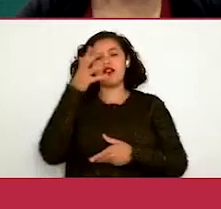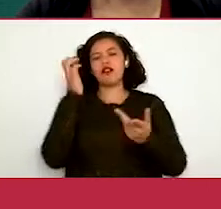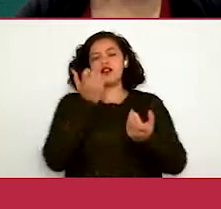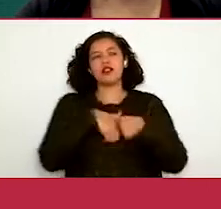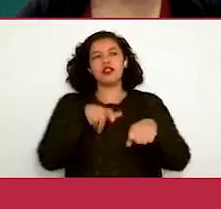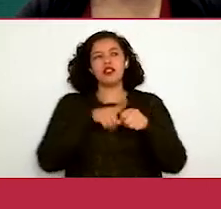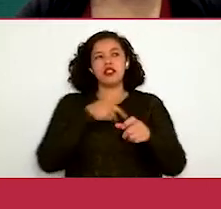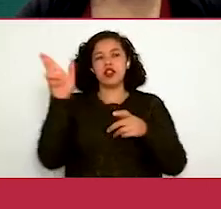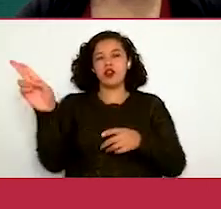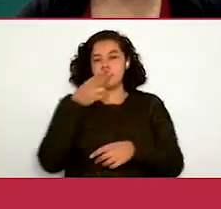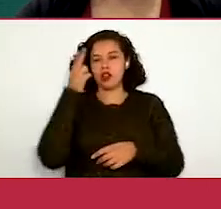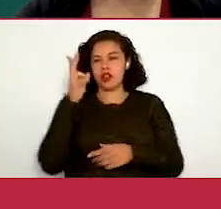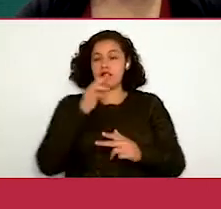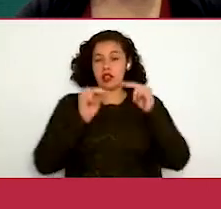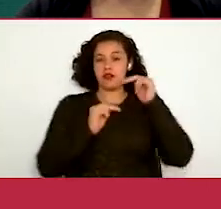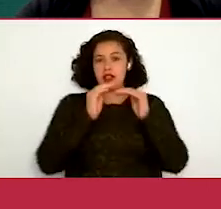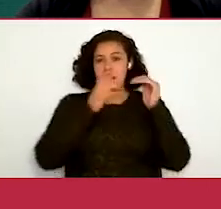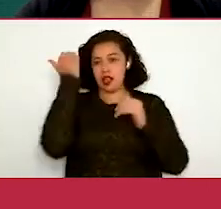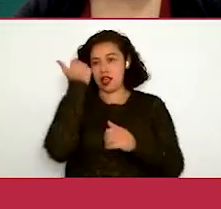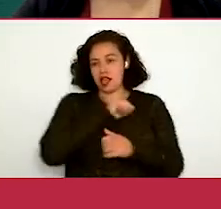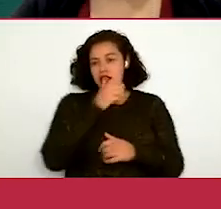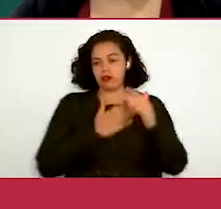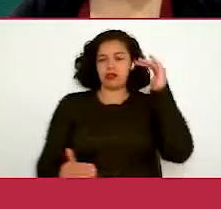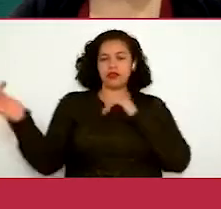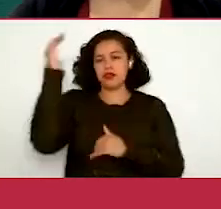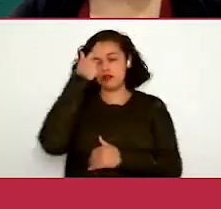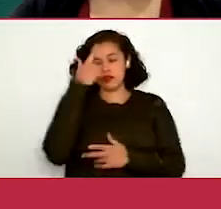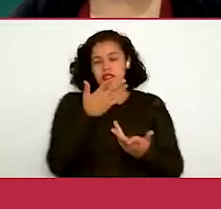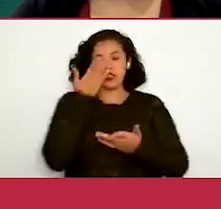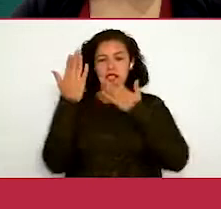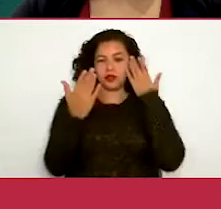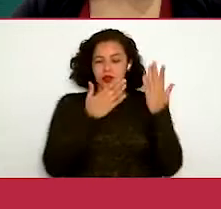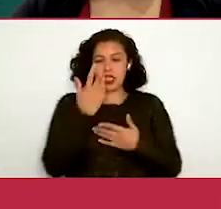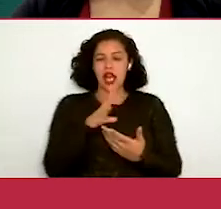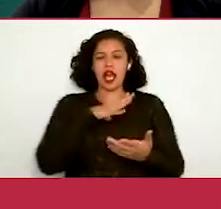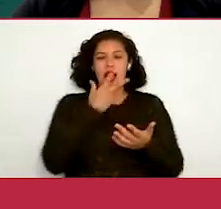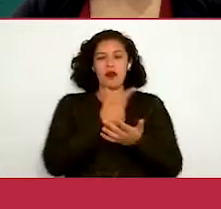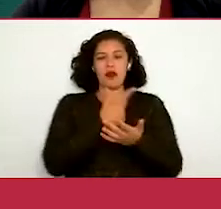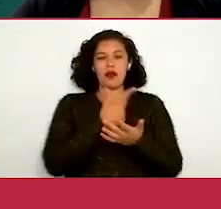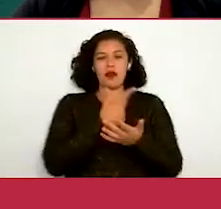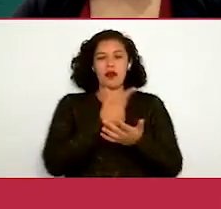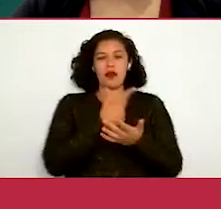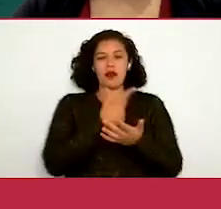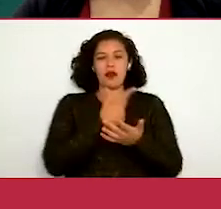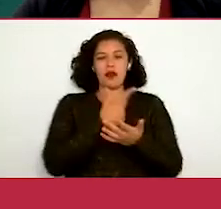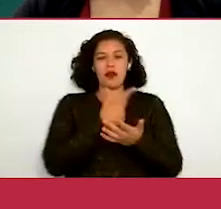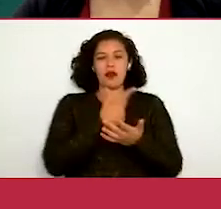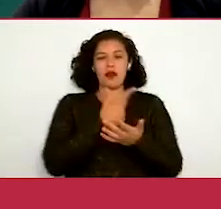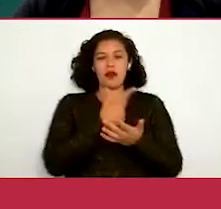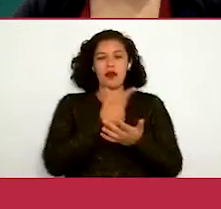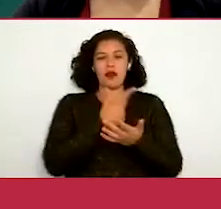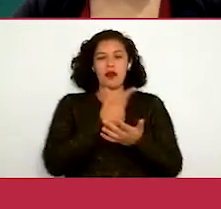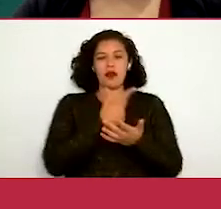académico. Dentro de sus actividades de actualización académica, tiene un diplomado en formación y actualización docente para un